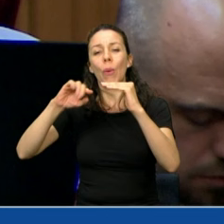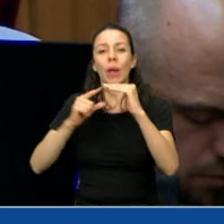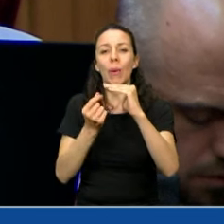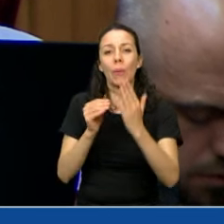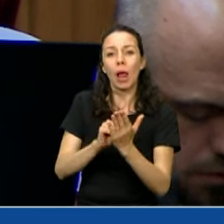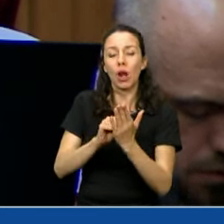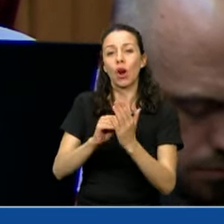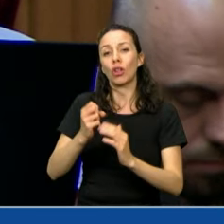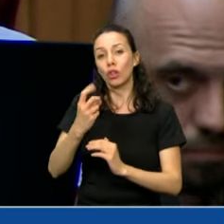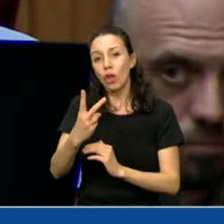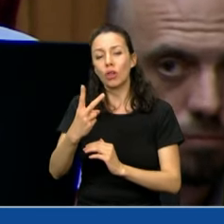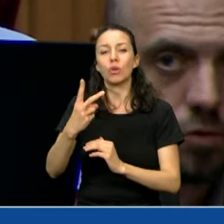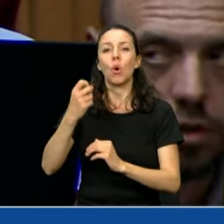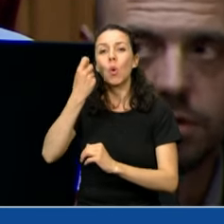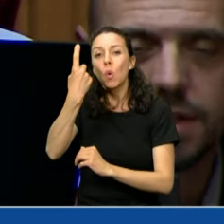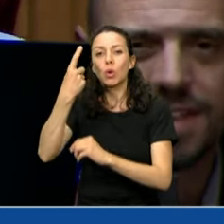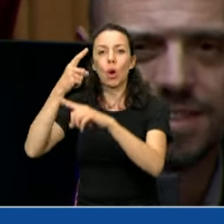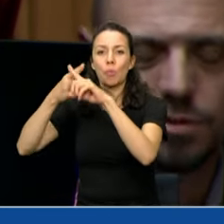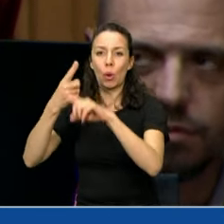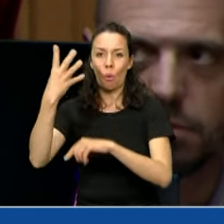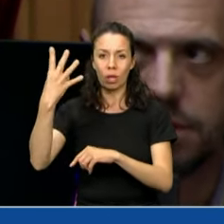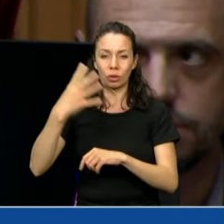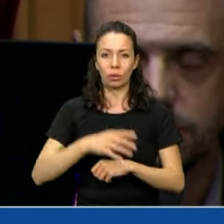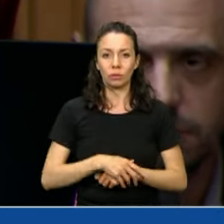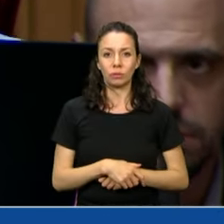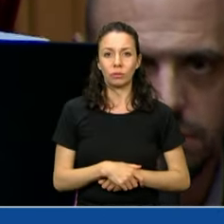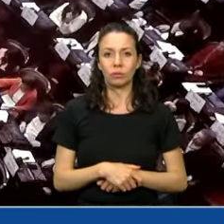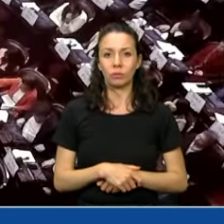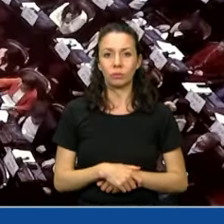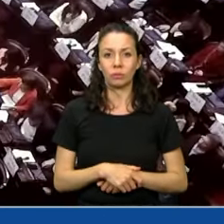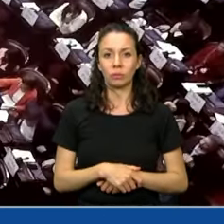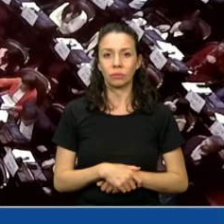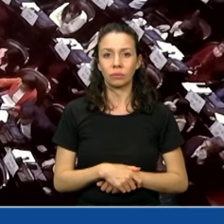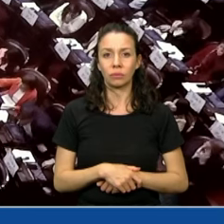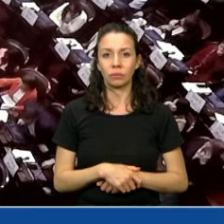referencia 1 por 4